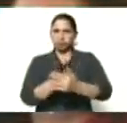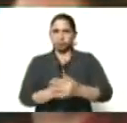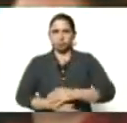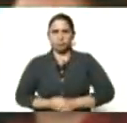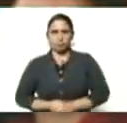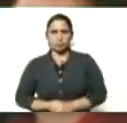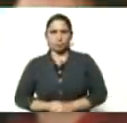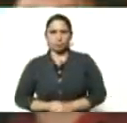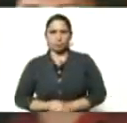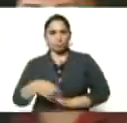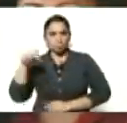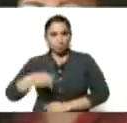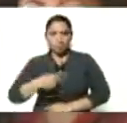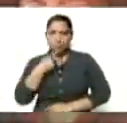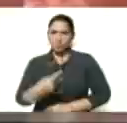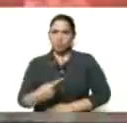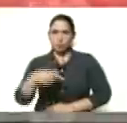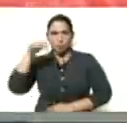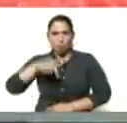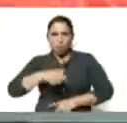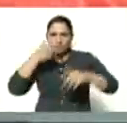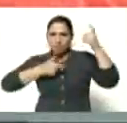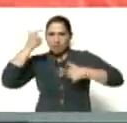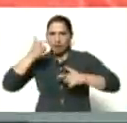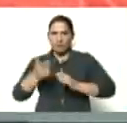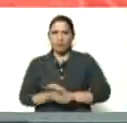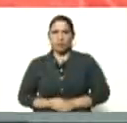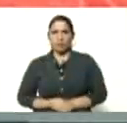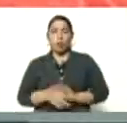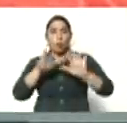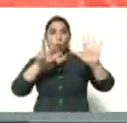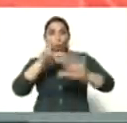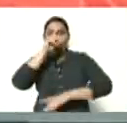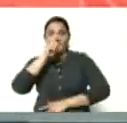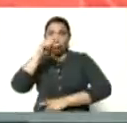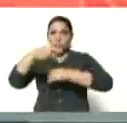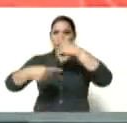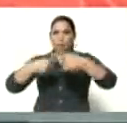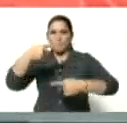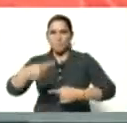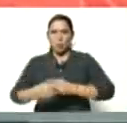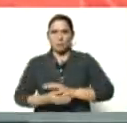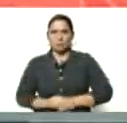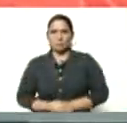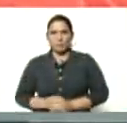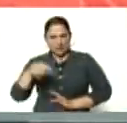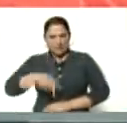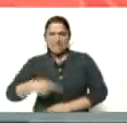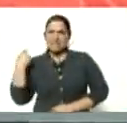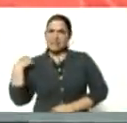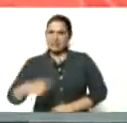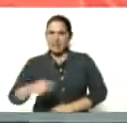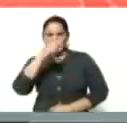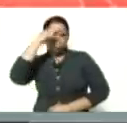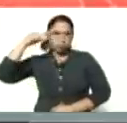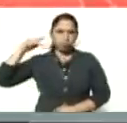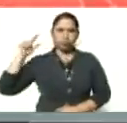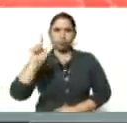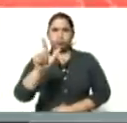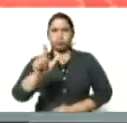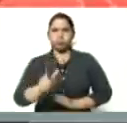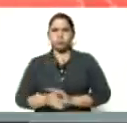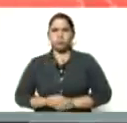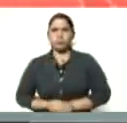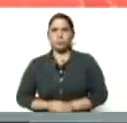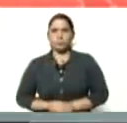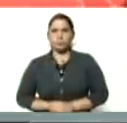digo hoy, comandante Hugo Chávez, 8 años después, aquí tiene a su Partido Socialista Unido de